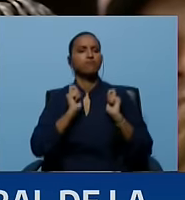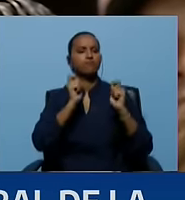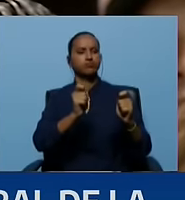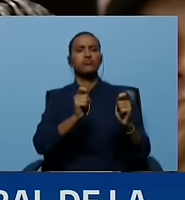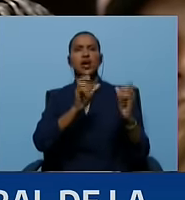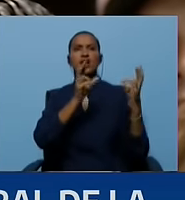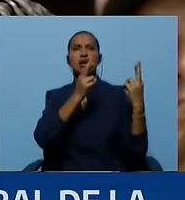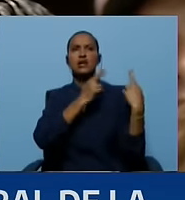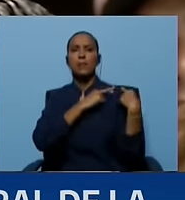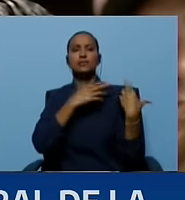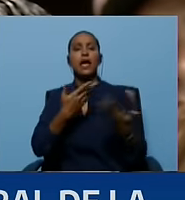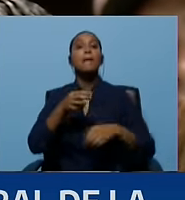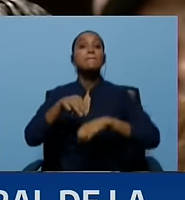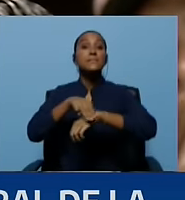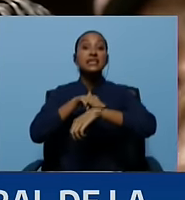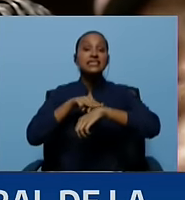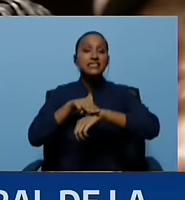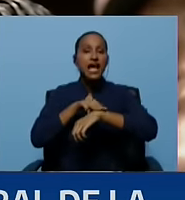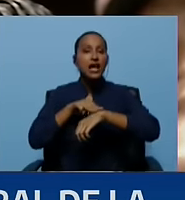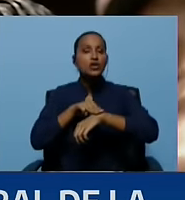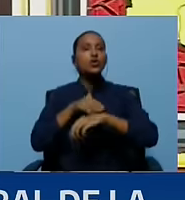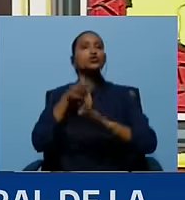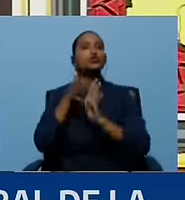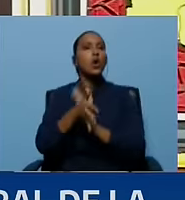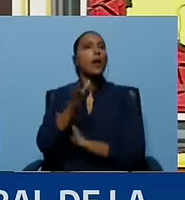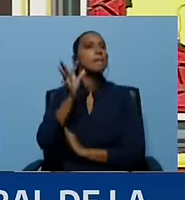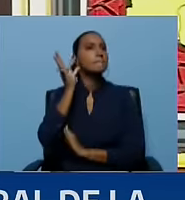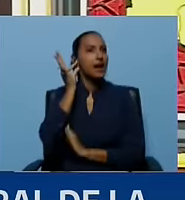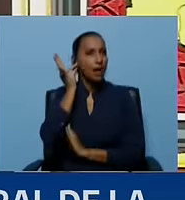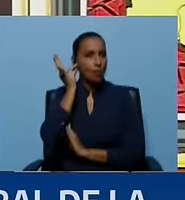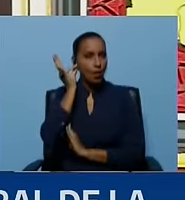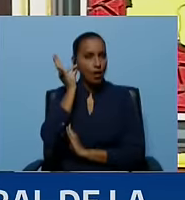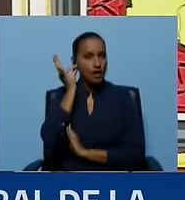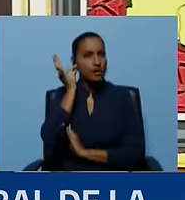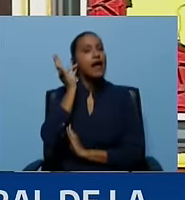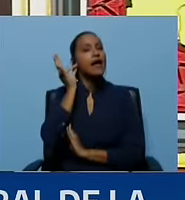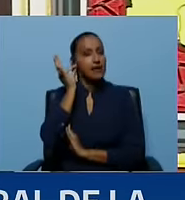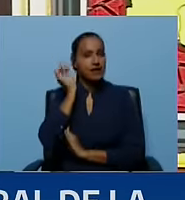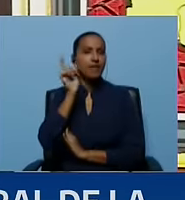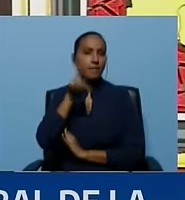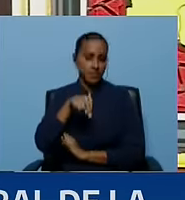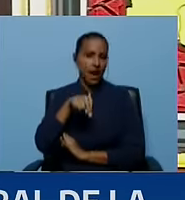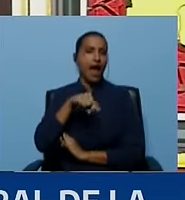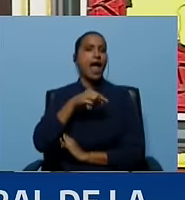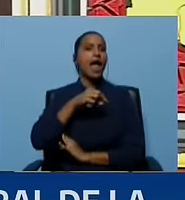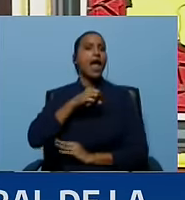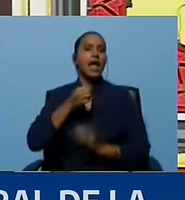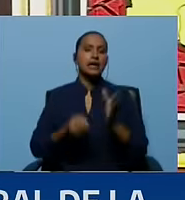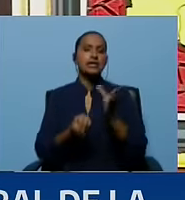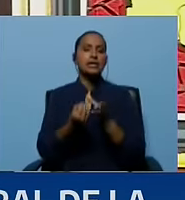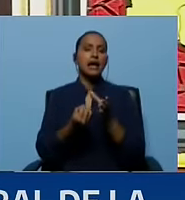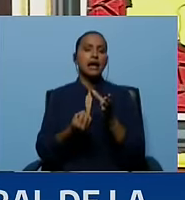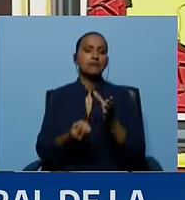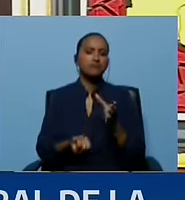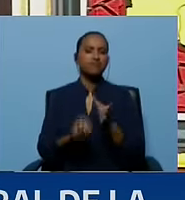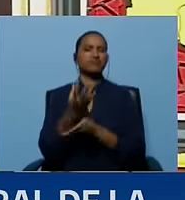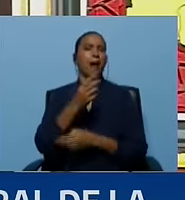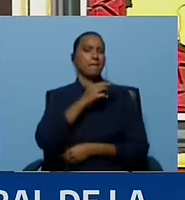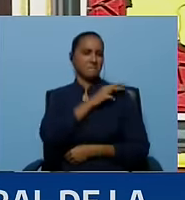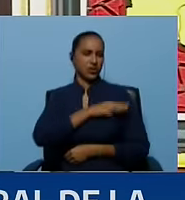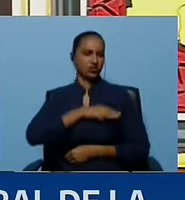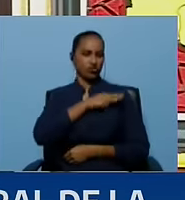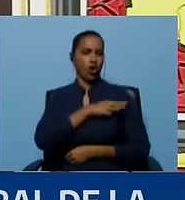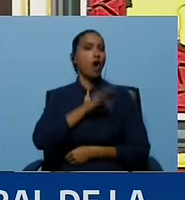del Ministerio del Poder Popular para la Mujer y de la gran misión Venezuela Mujer. Le agradezco a la